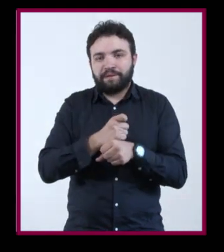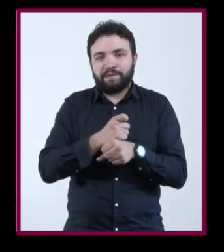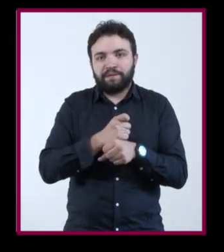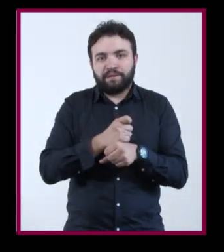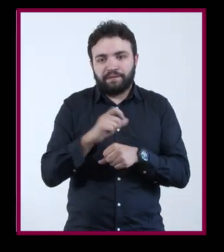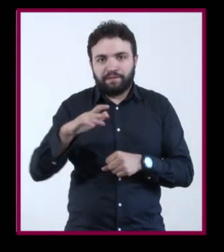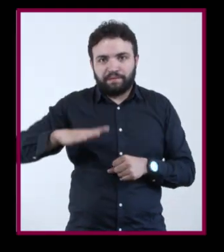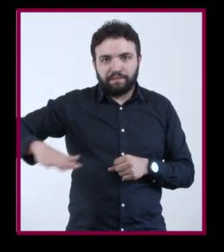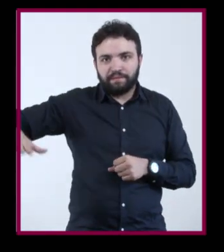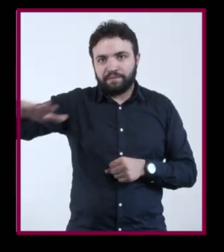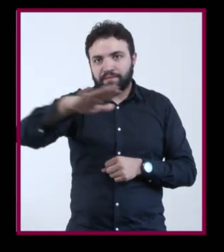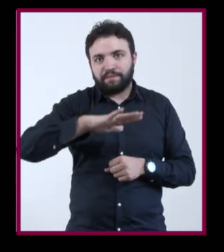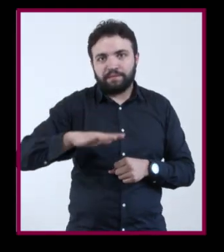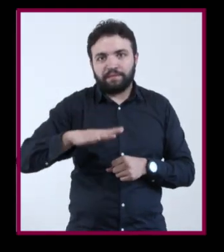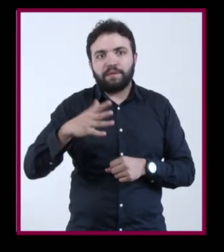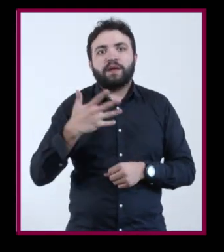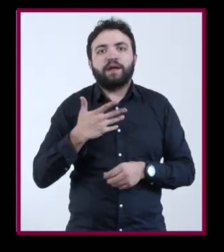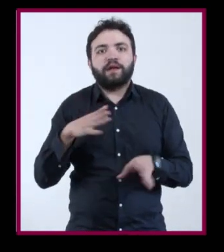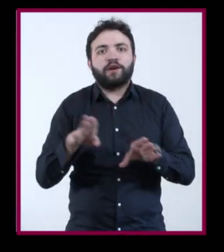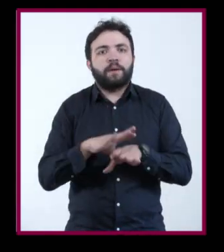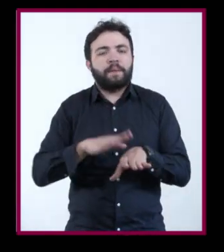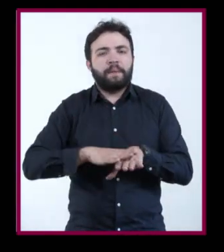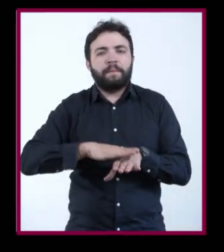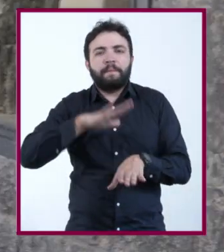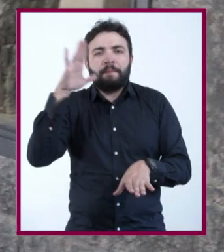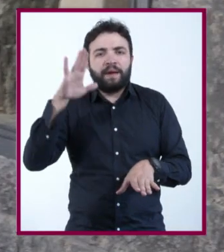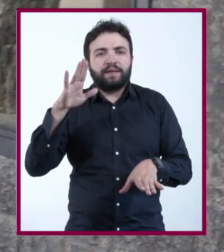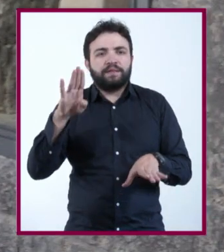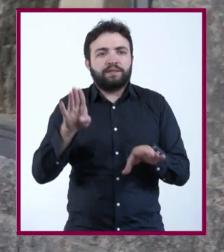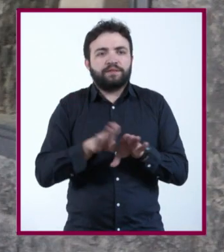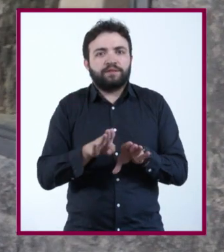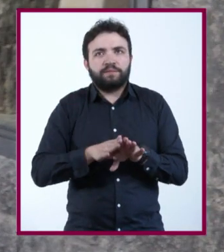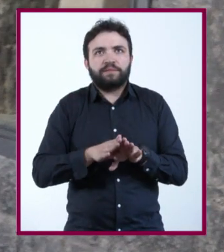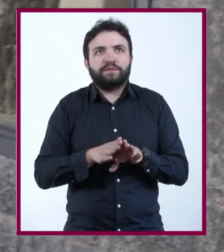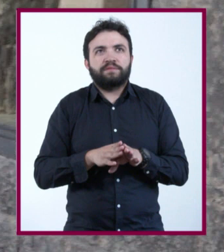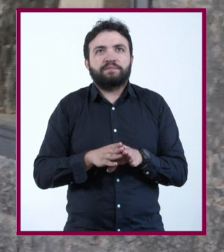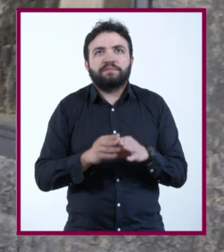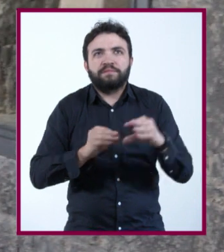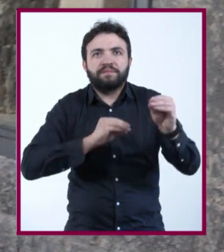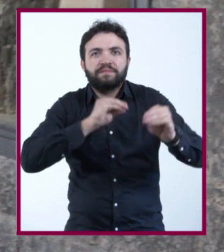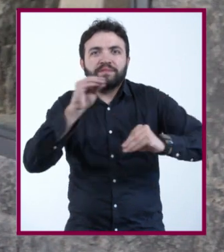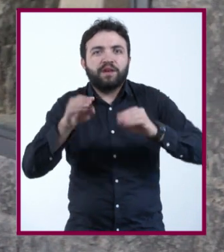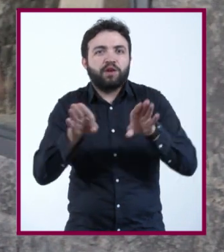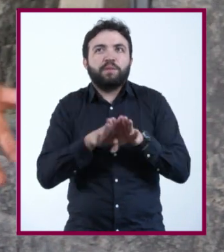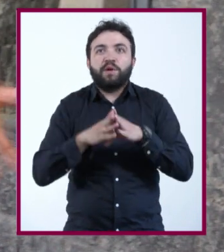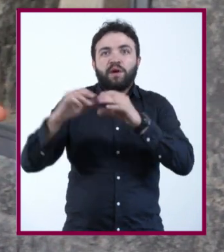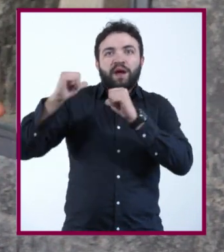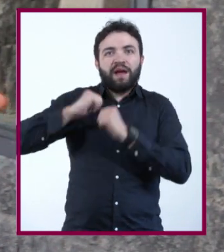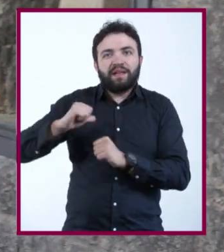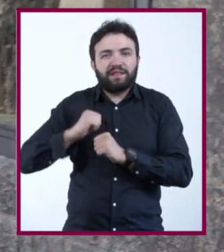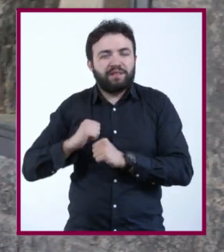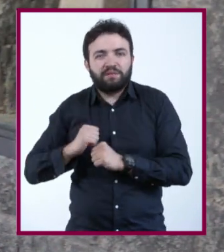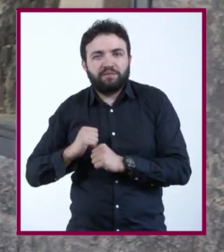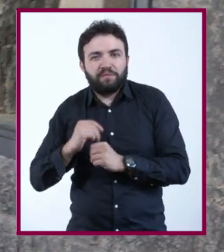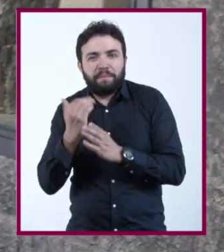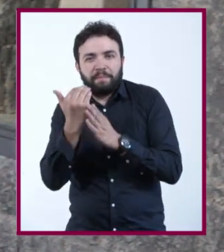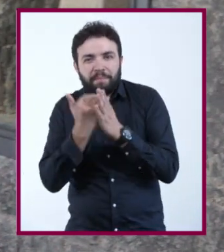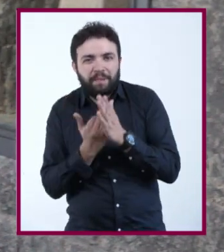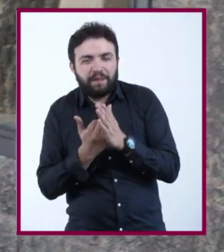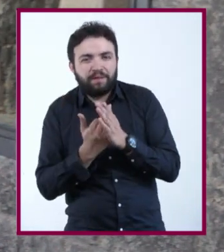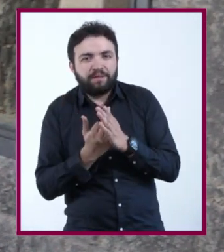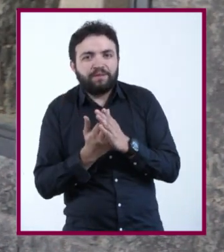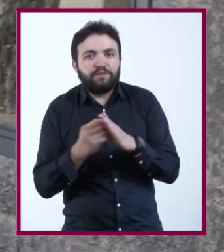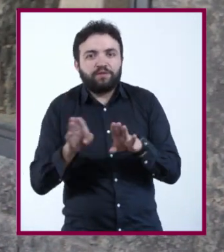el primer nivel. Entonces hacen una ubicación mucho más estética que antropológica o arqueológica.